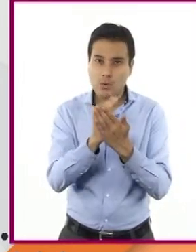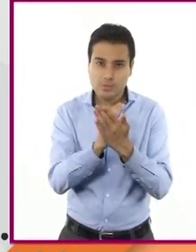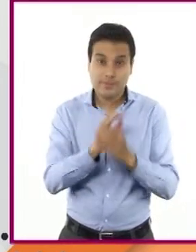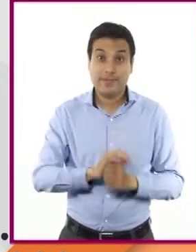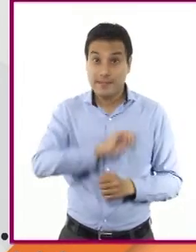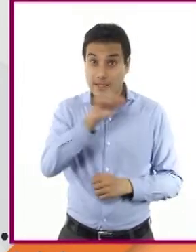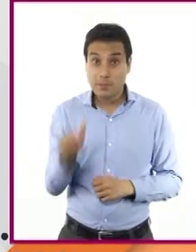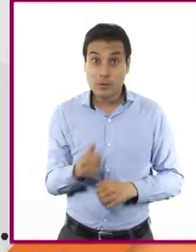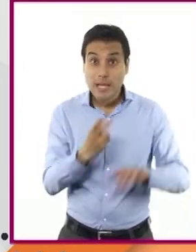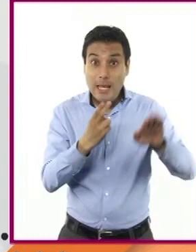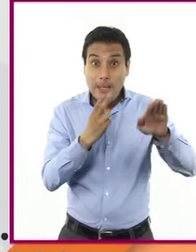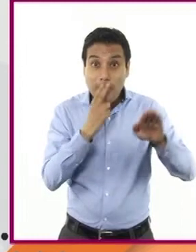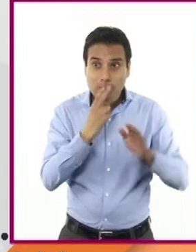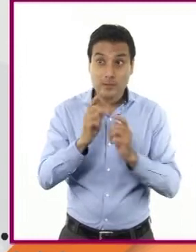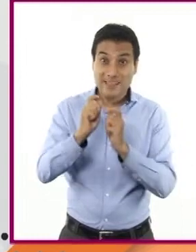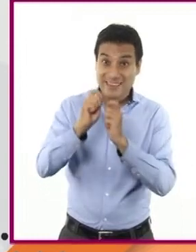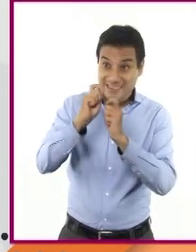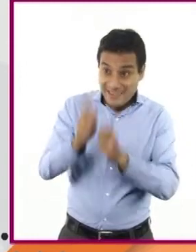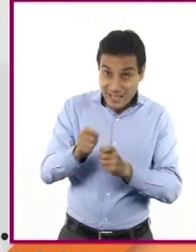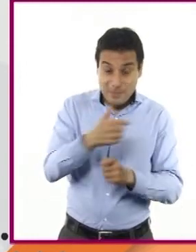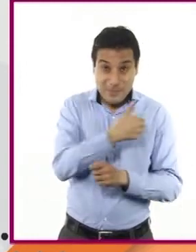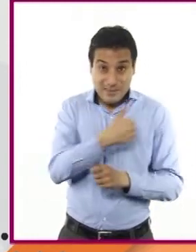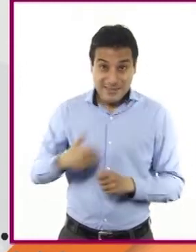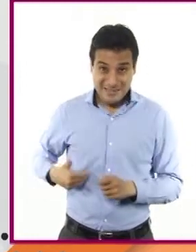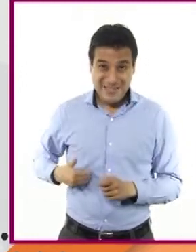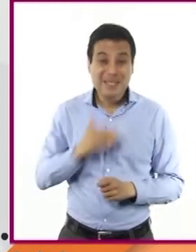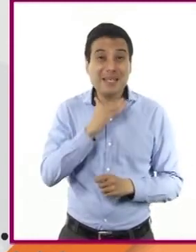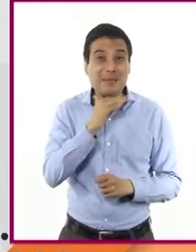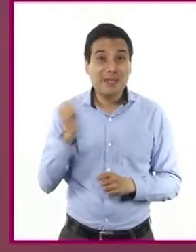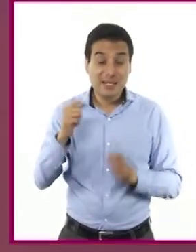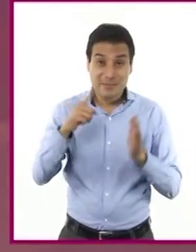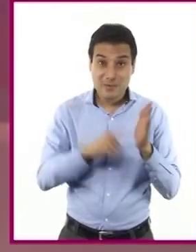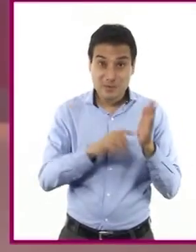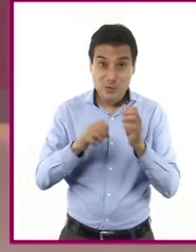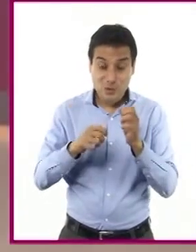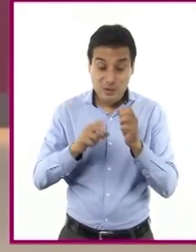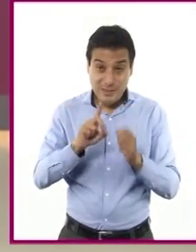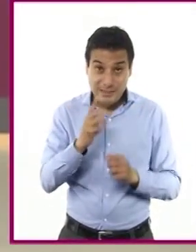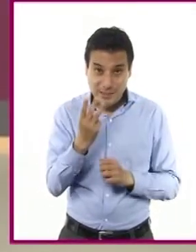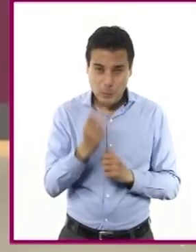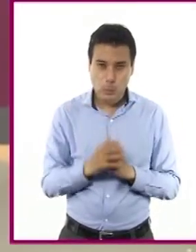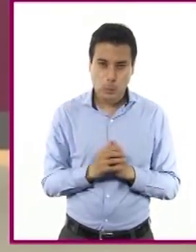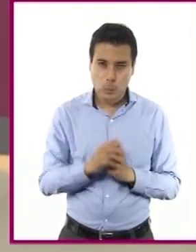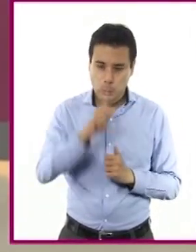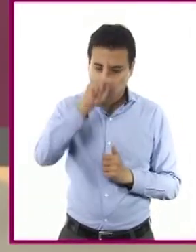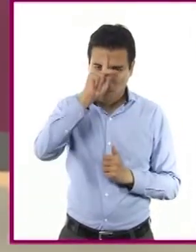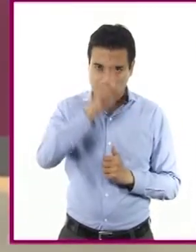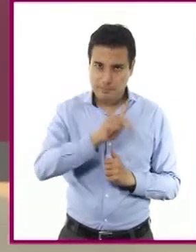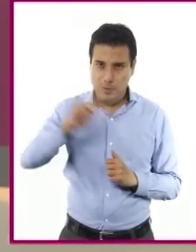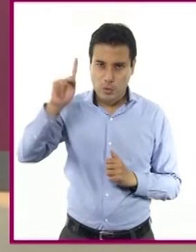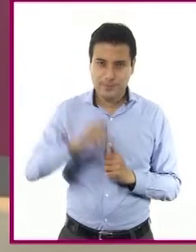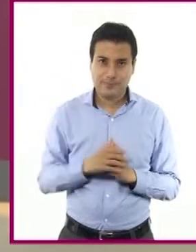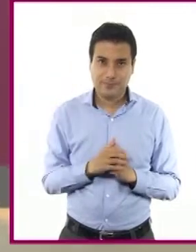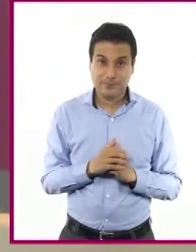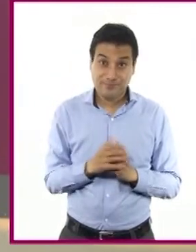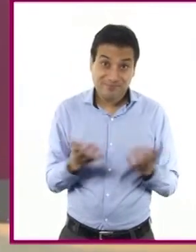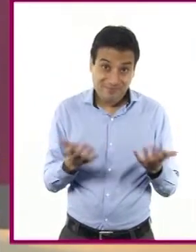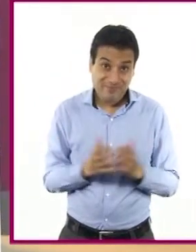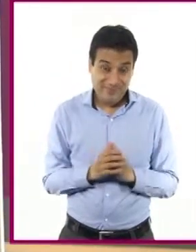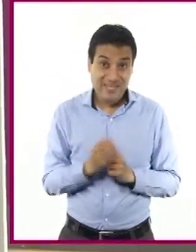Hitler asumió el cargo de canciller de Alemania en 1933. Considerando el mundo en su conjunto,